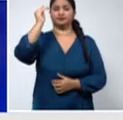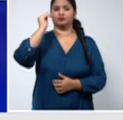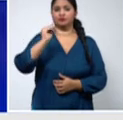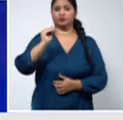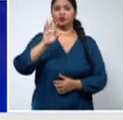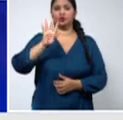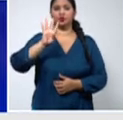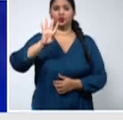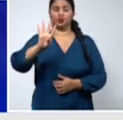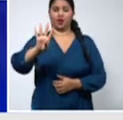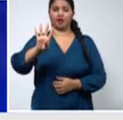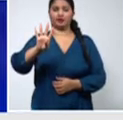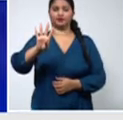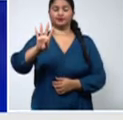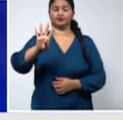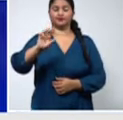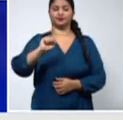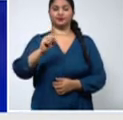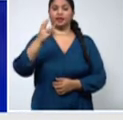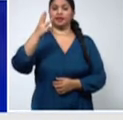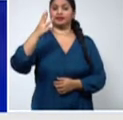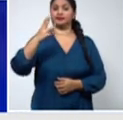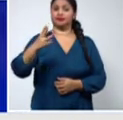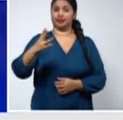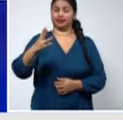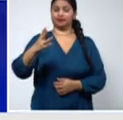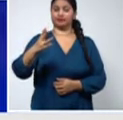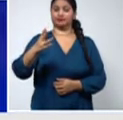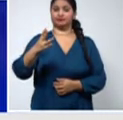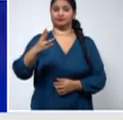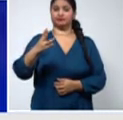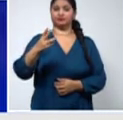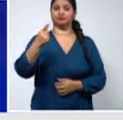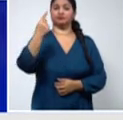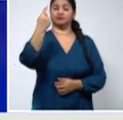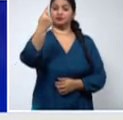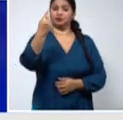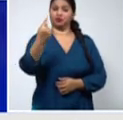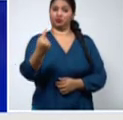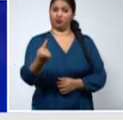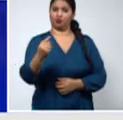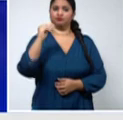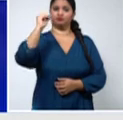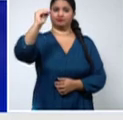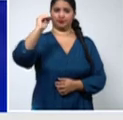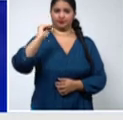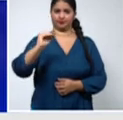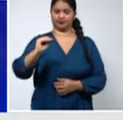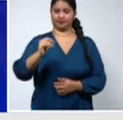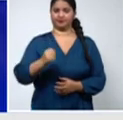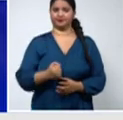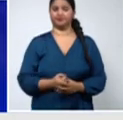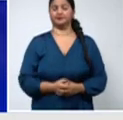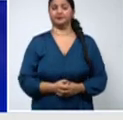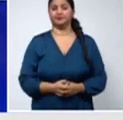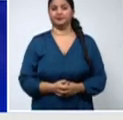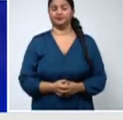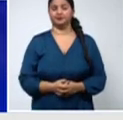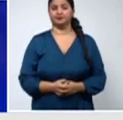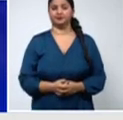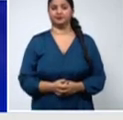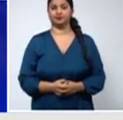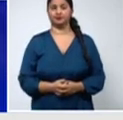4, Jatibonico 3, Tahuasco y Trinidad, con un caso autóctono cada uno de